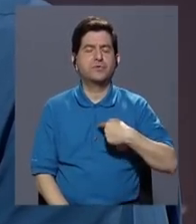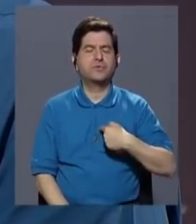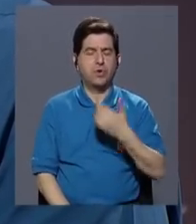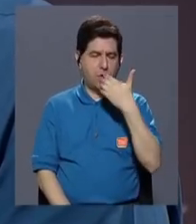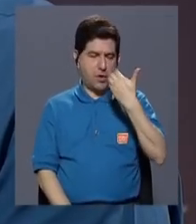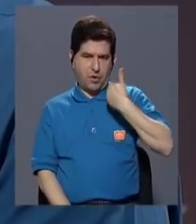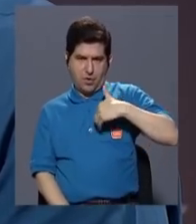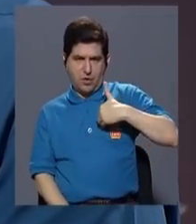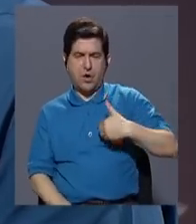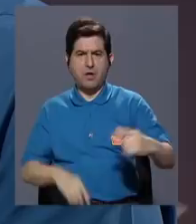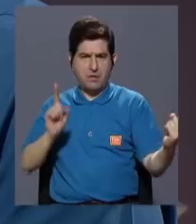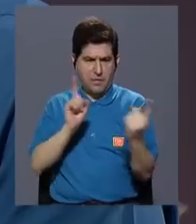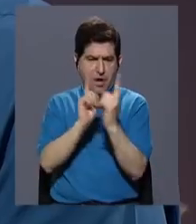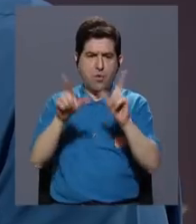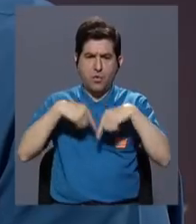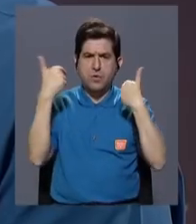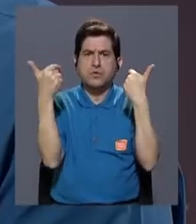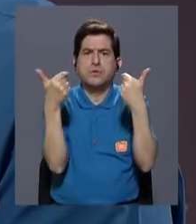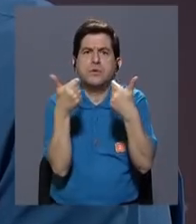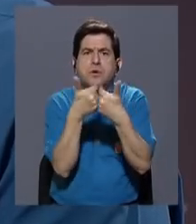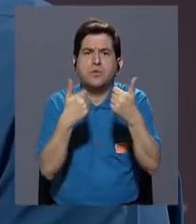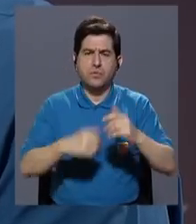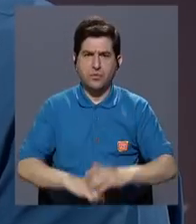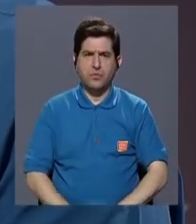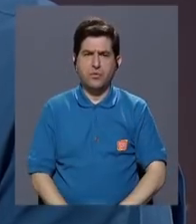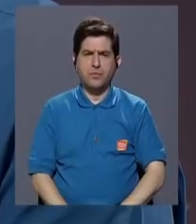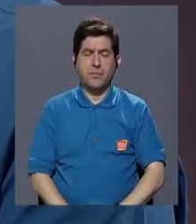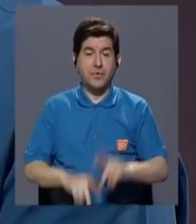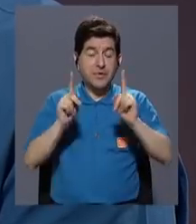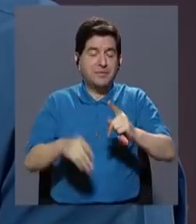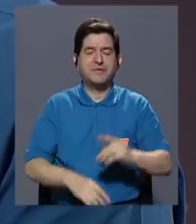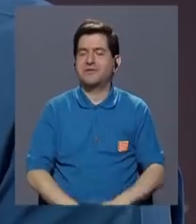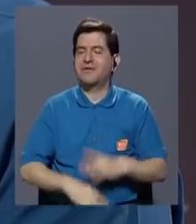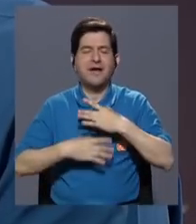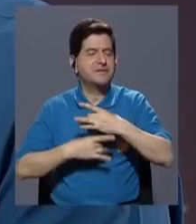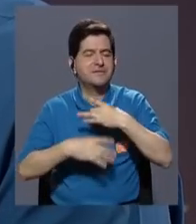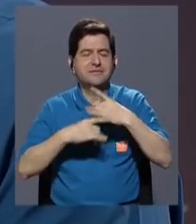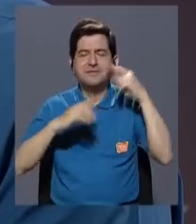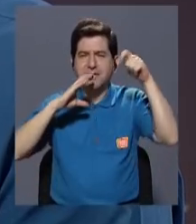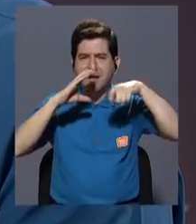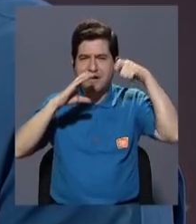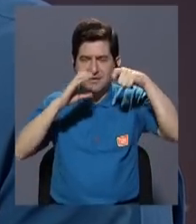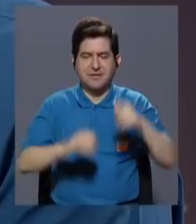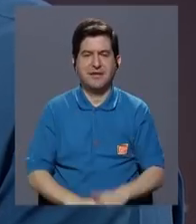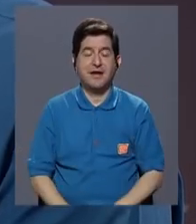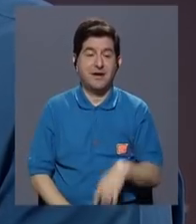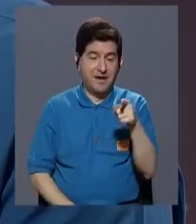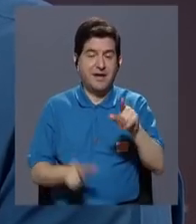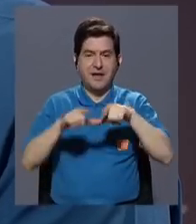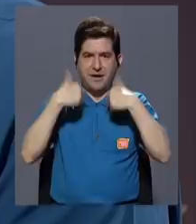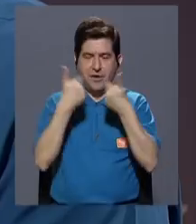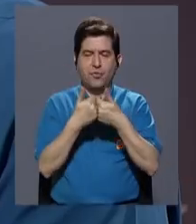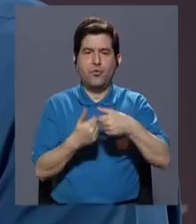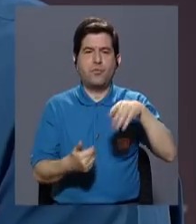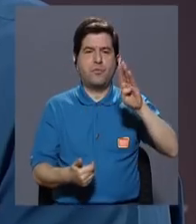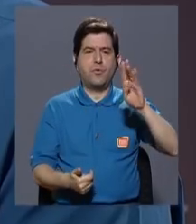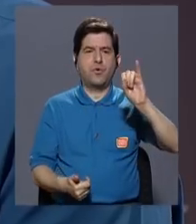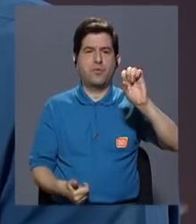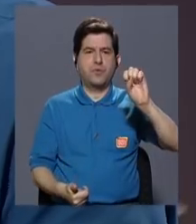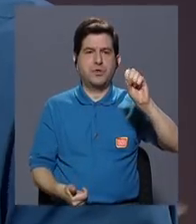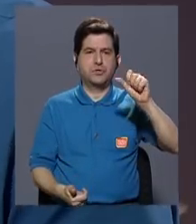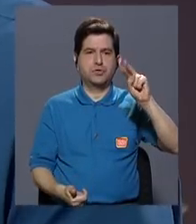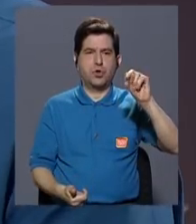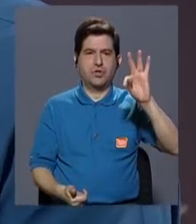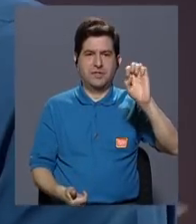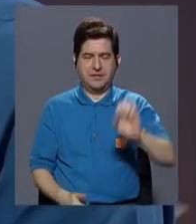tuve el privilegio de toparme con un grupo de fiebres del cine que se llama les llamaba bisonte producciones